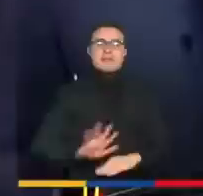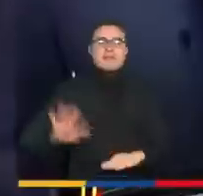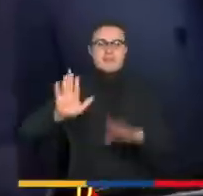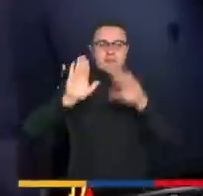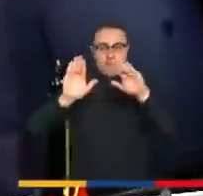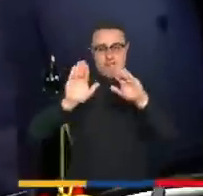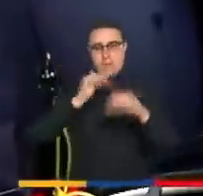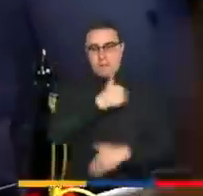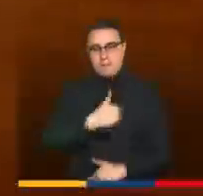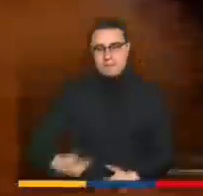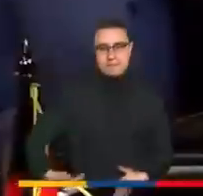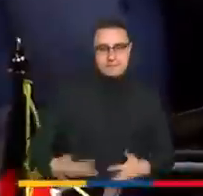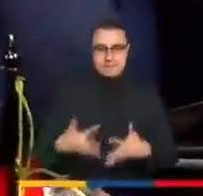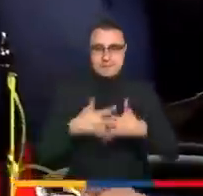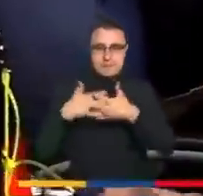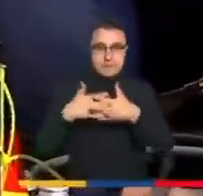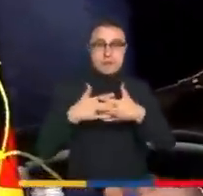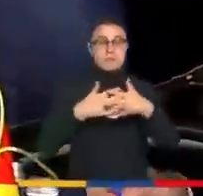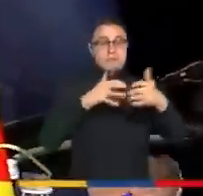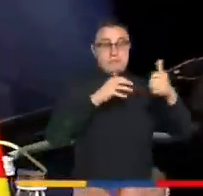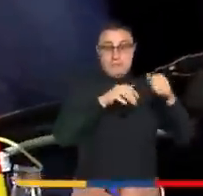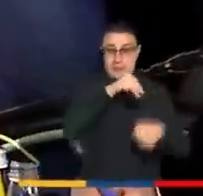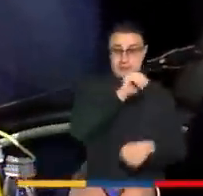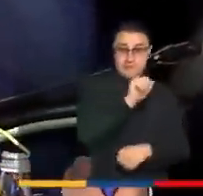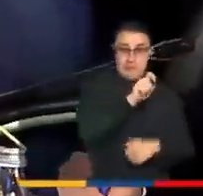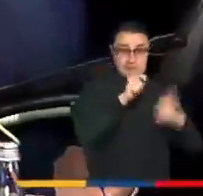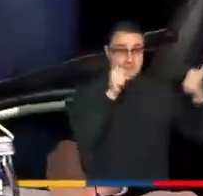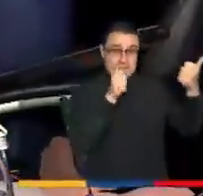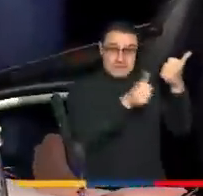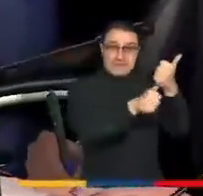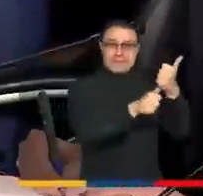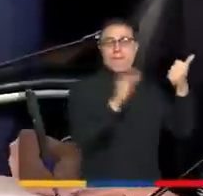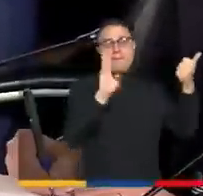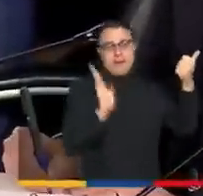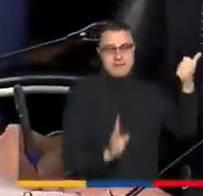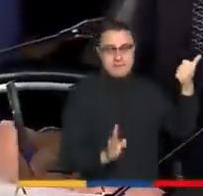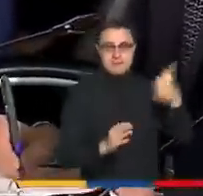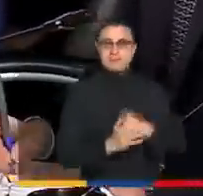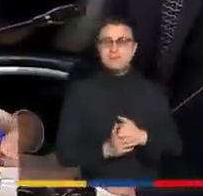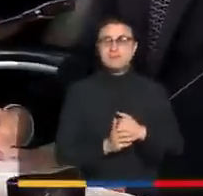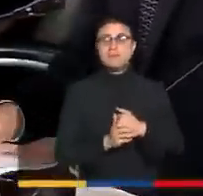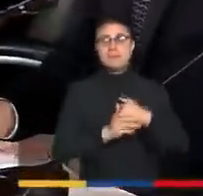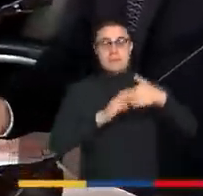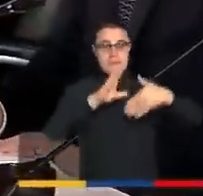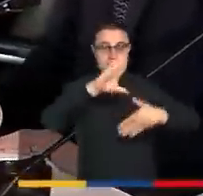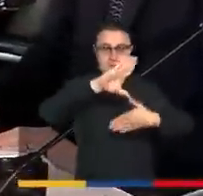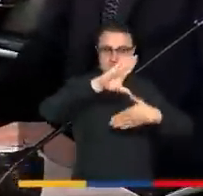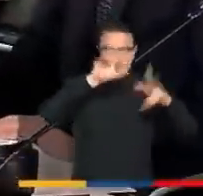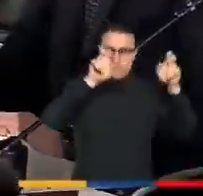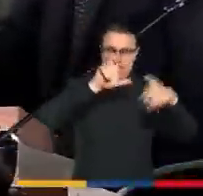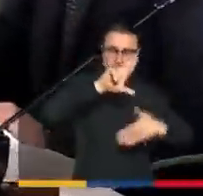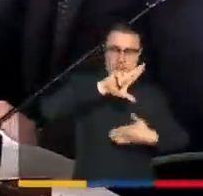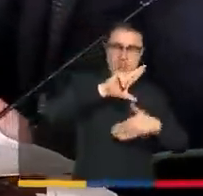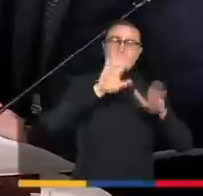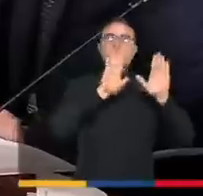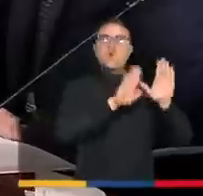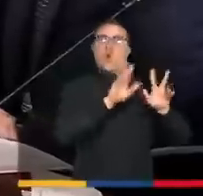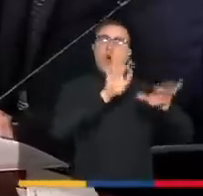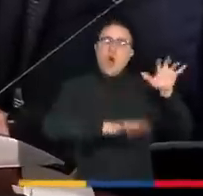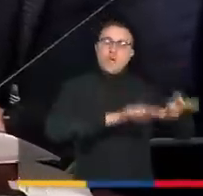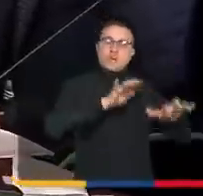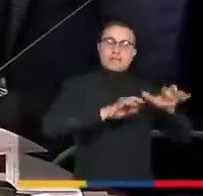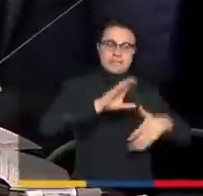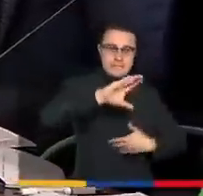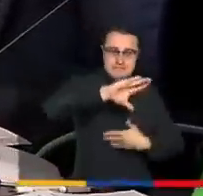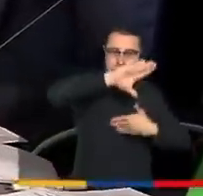Wells, subsecretario, asistente para Brasil, el Cono Sur y Asuntos Latinos de la Oficina del Hemisferio